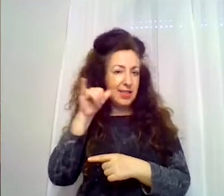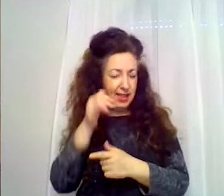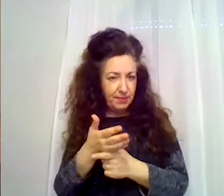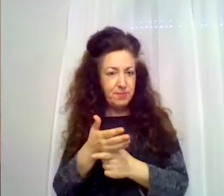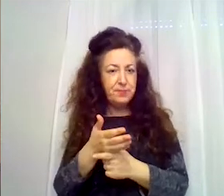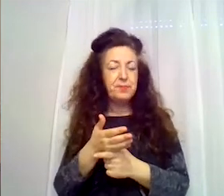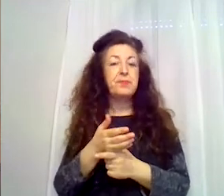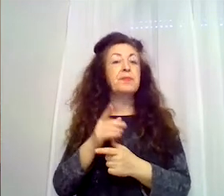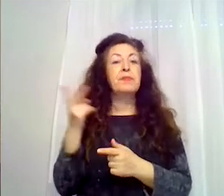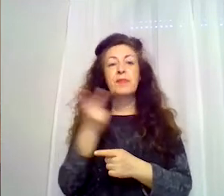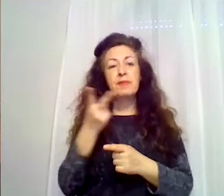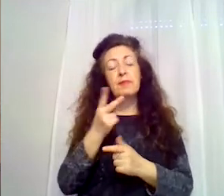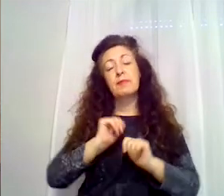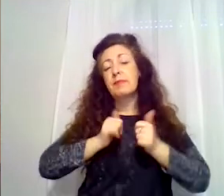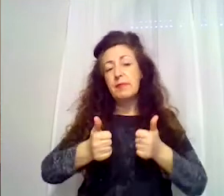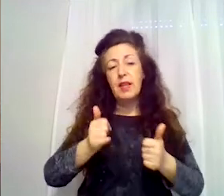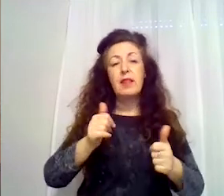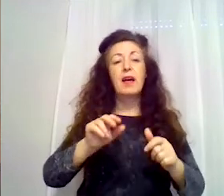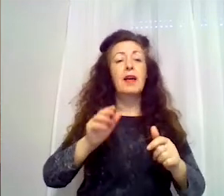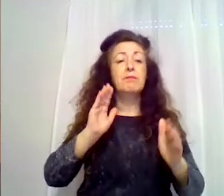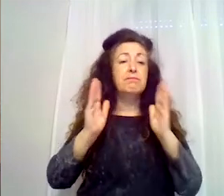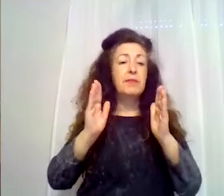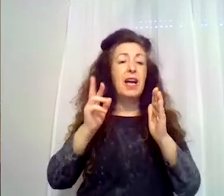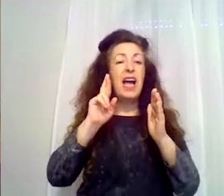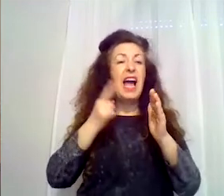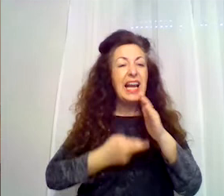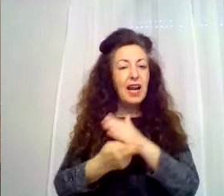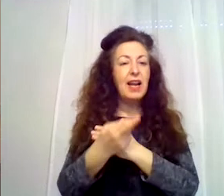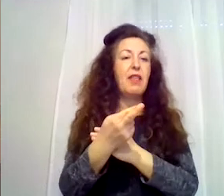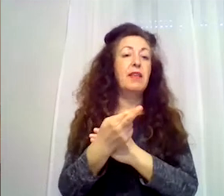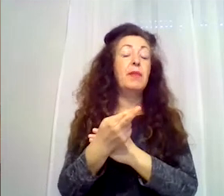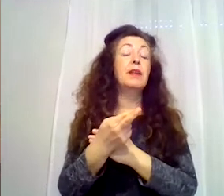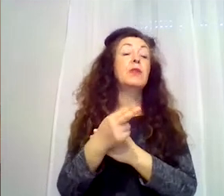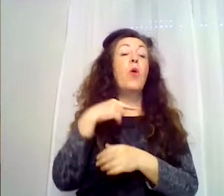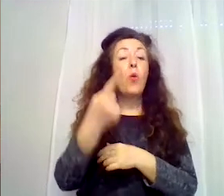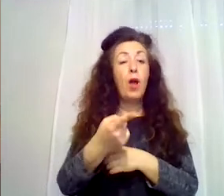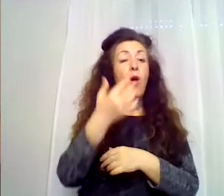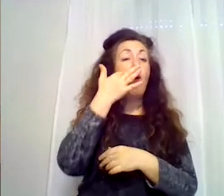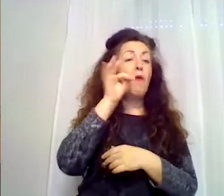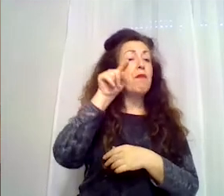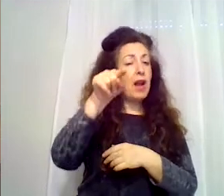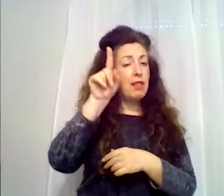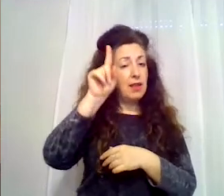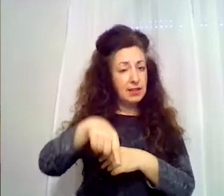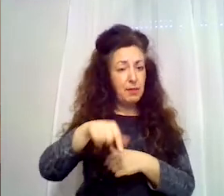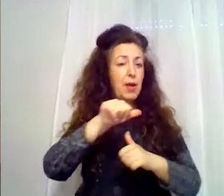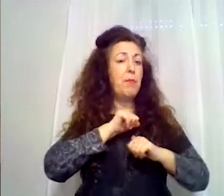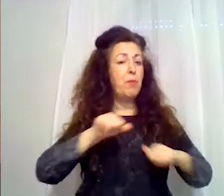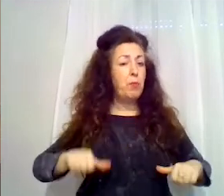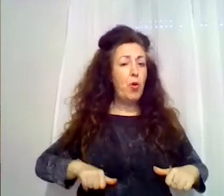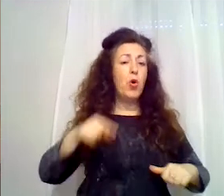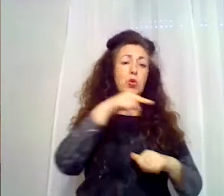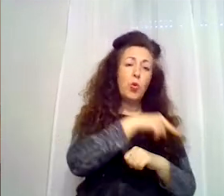ese momento son obras con que las partes que no son estrictamente dialogadas son obras donde